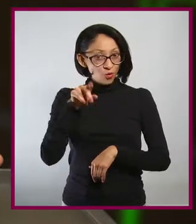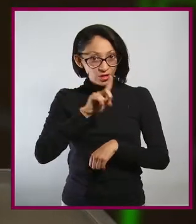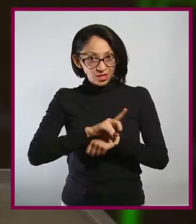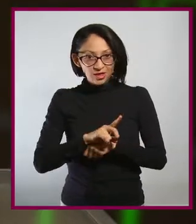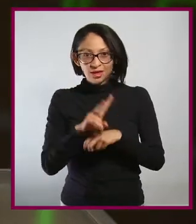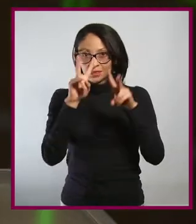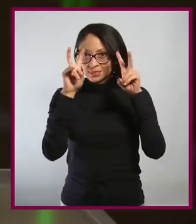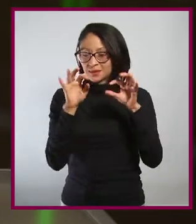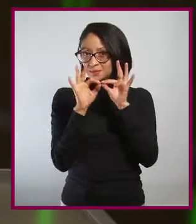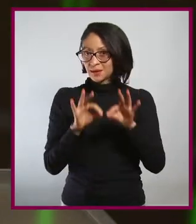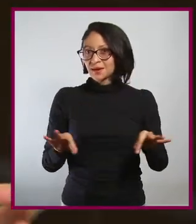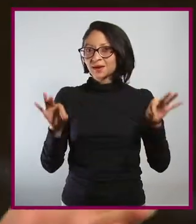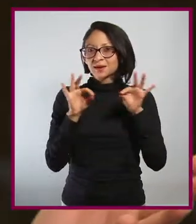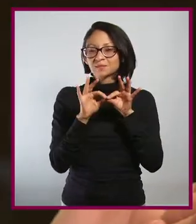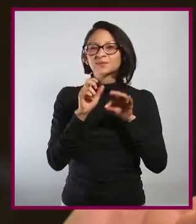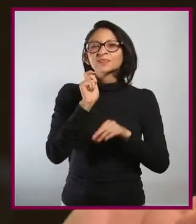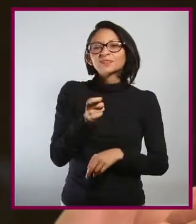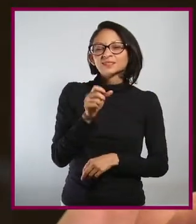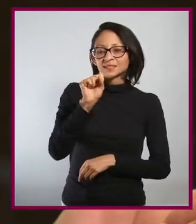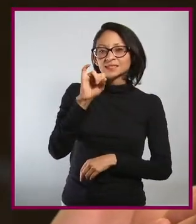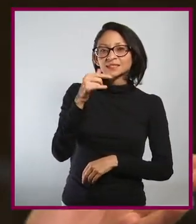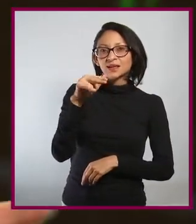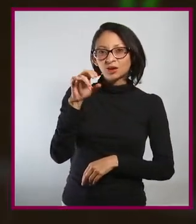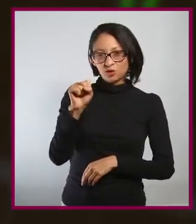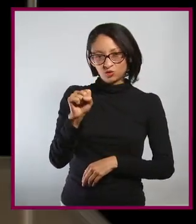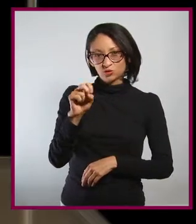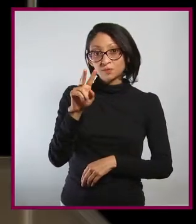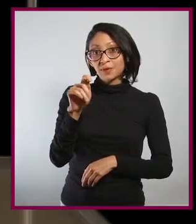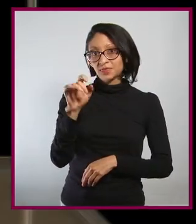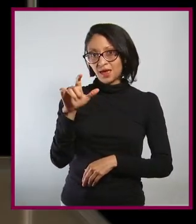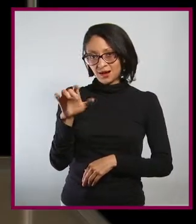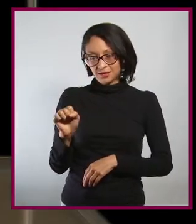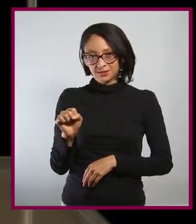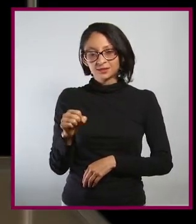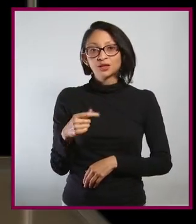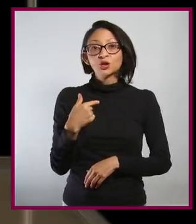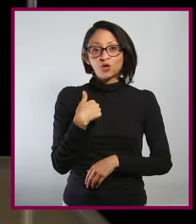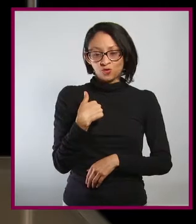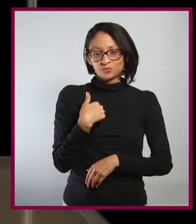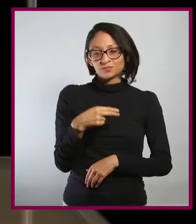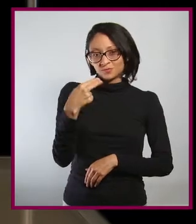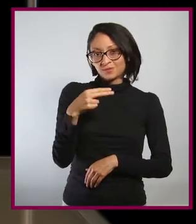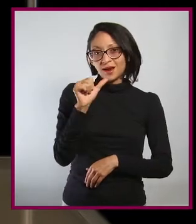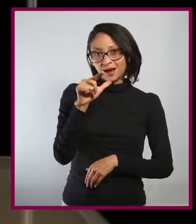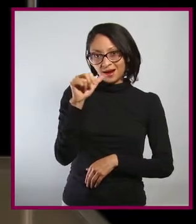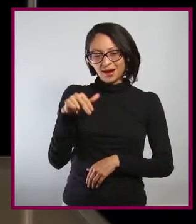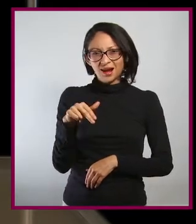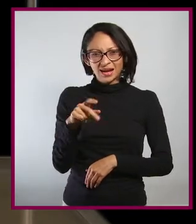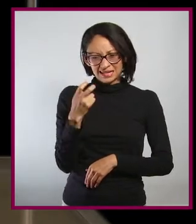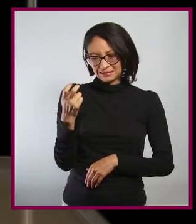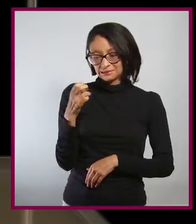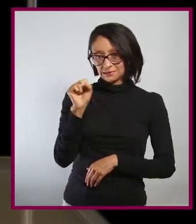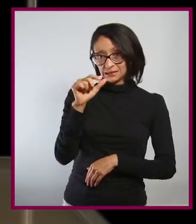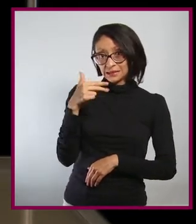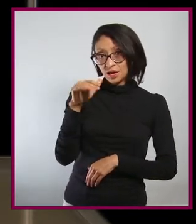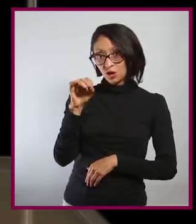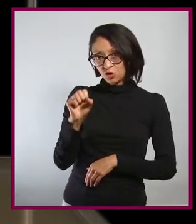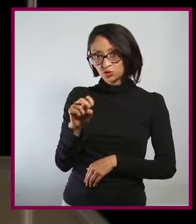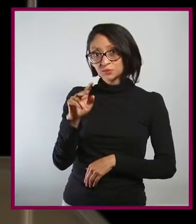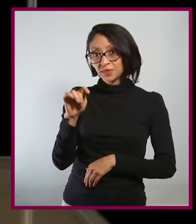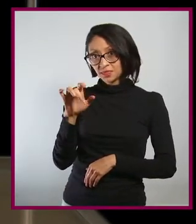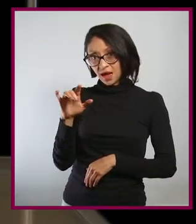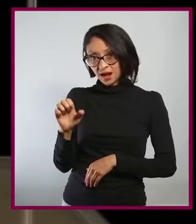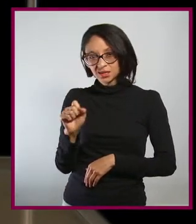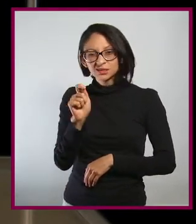de un tema súper importante, los signos vitales. Hola, yo soy Alan Macié. Sí, los signos